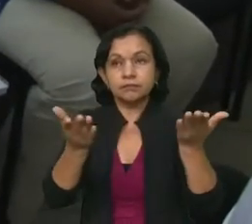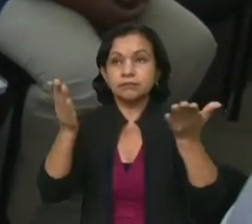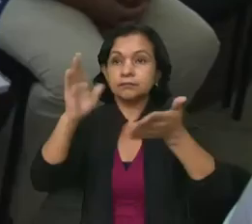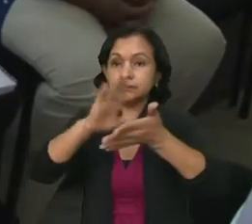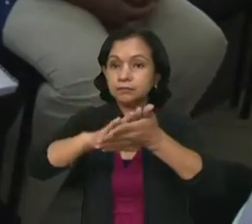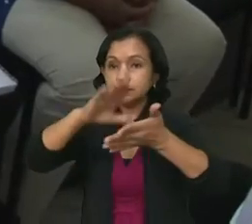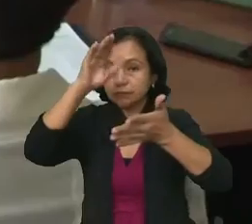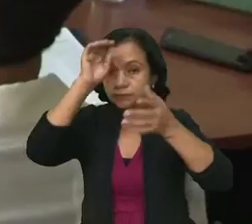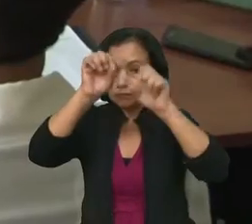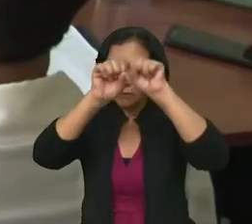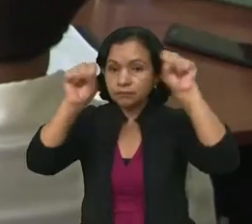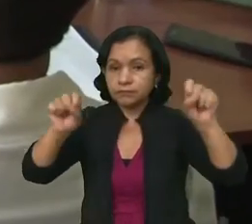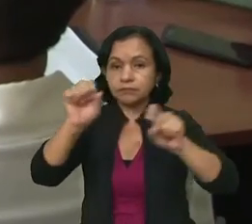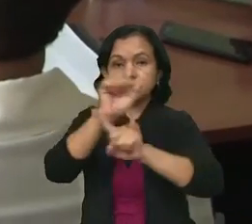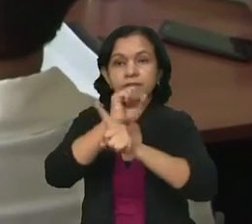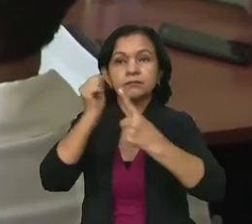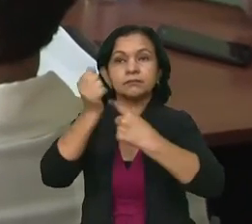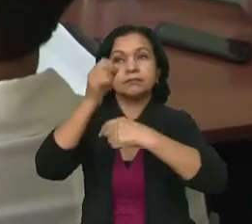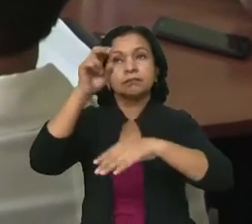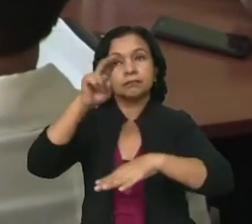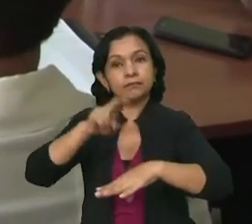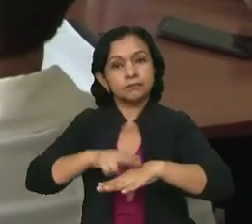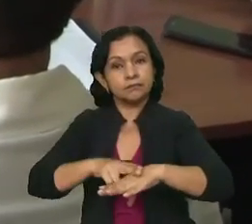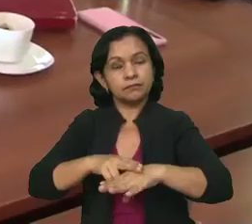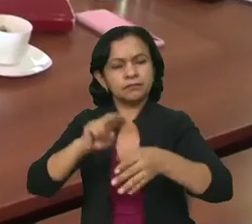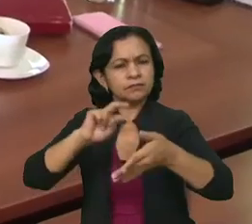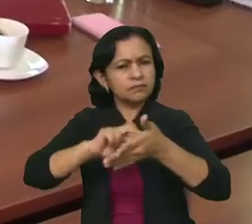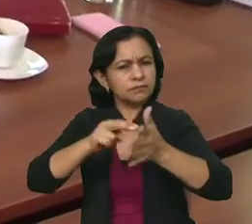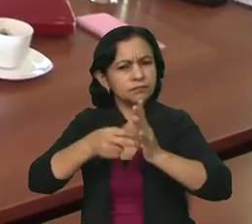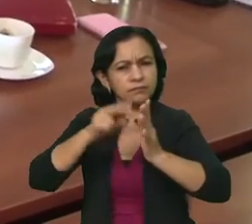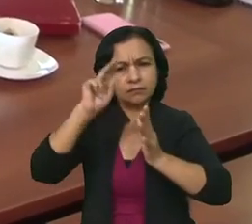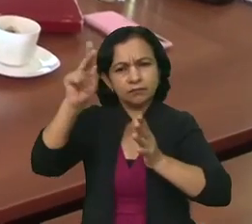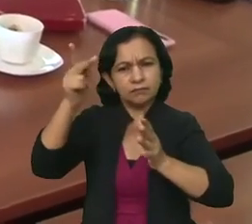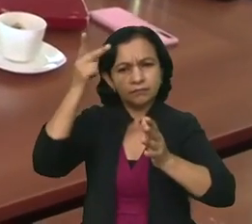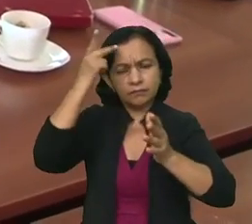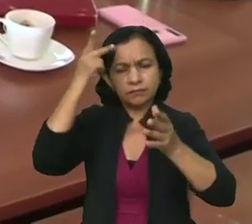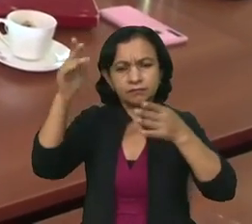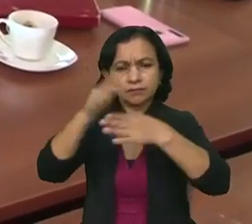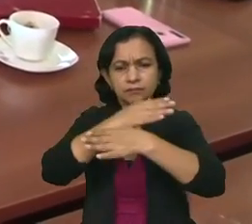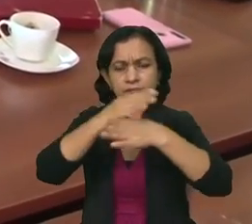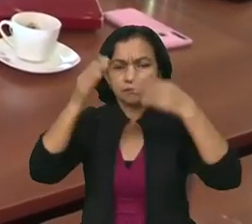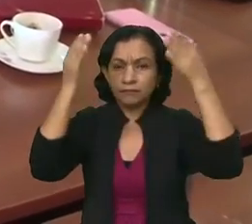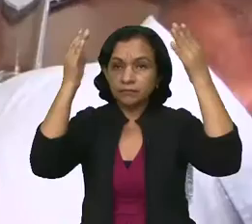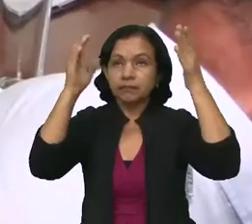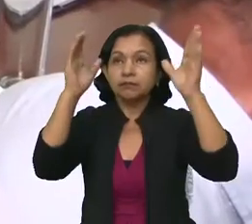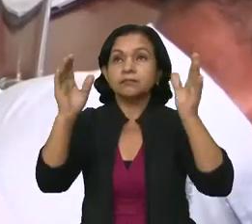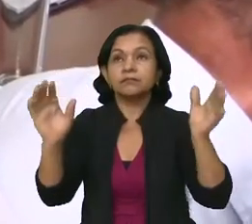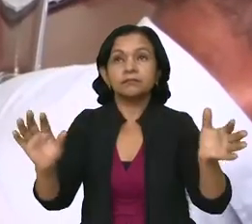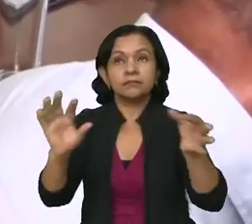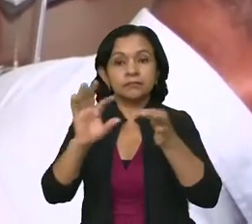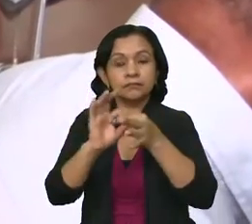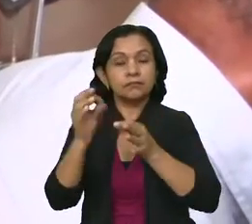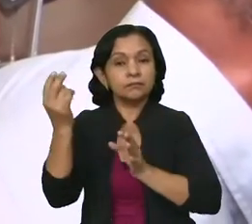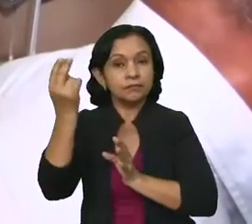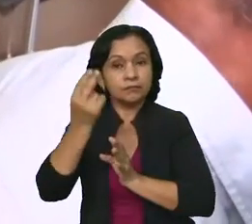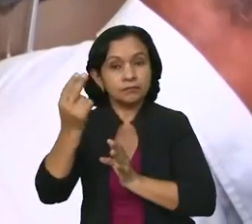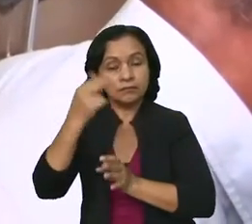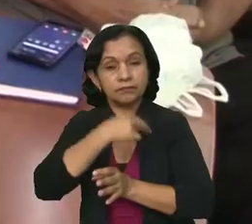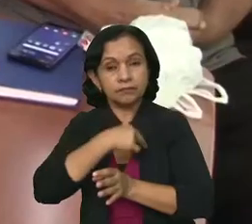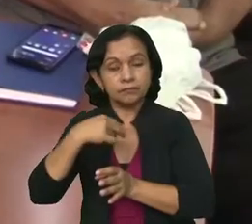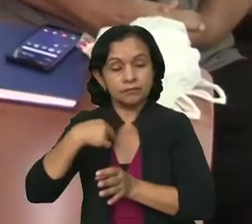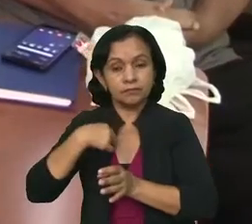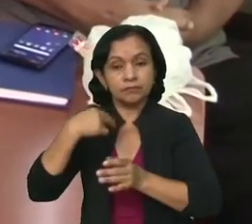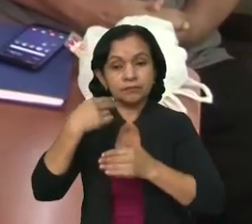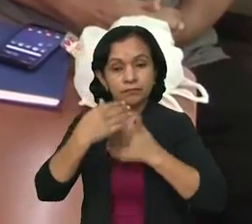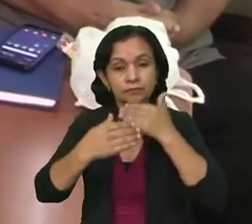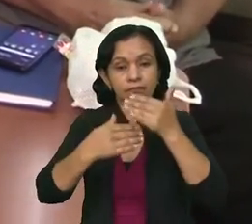de funcionarios de la Asamblea Nacional sobre qué es la política de interculturalidad forma parte también de la implementación que realiza